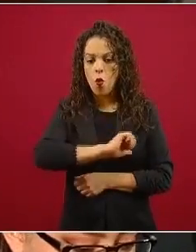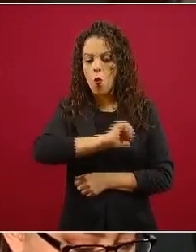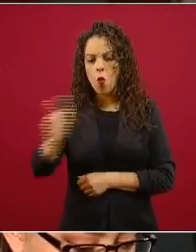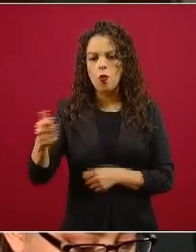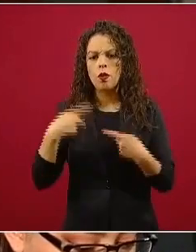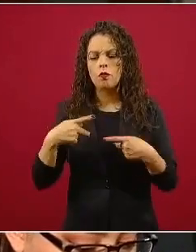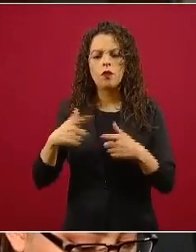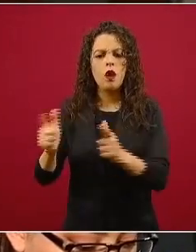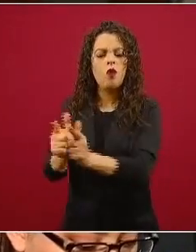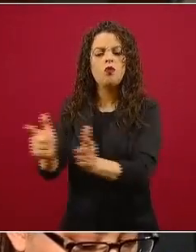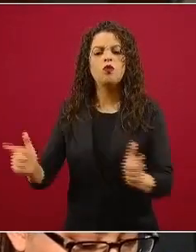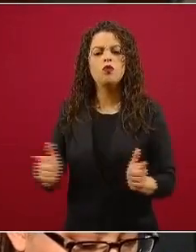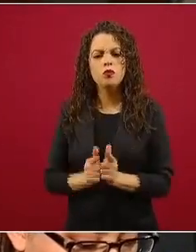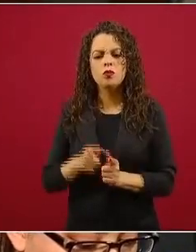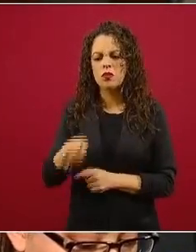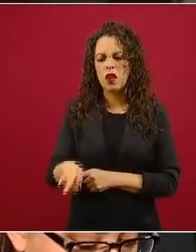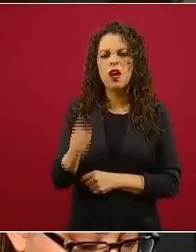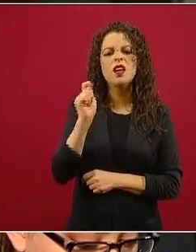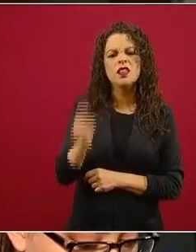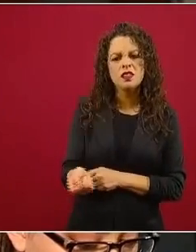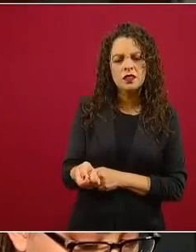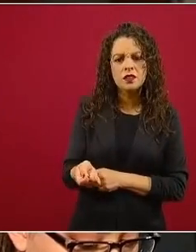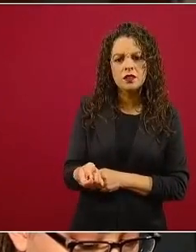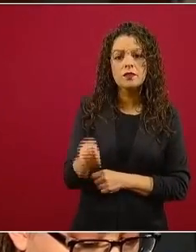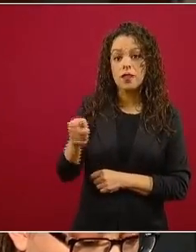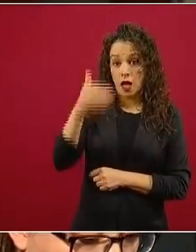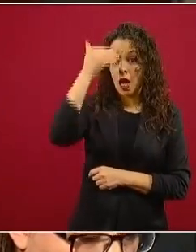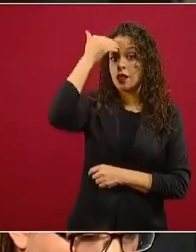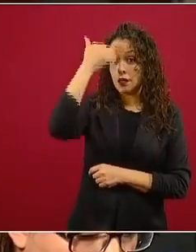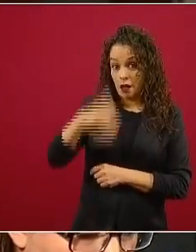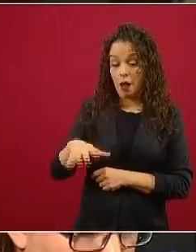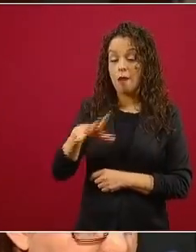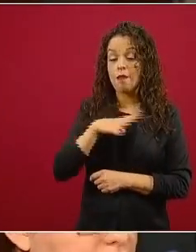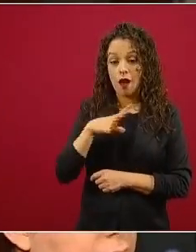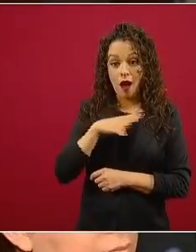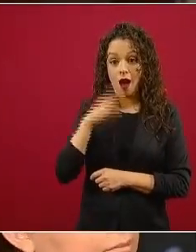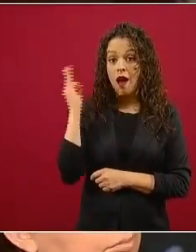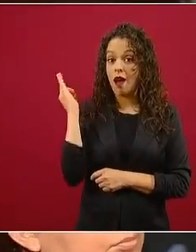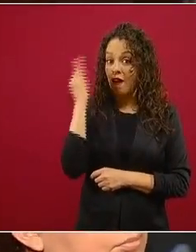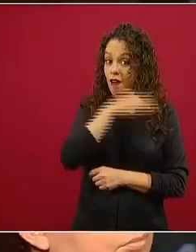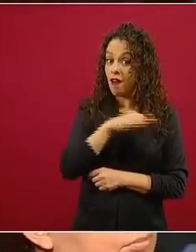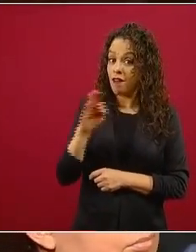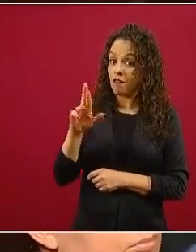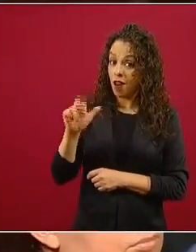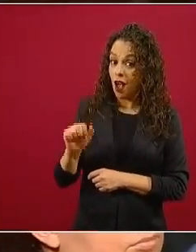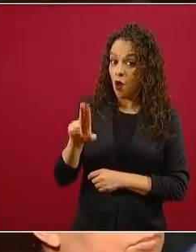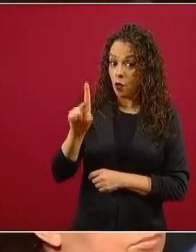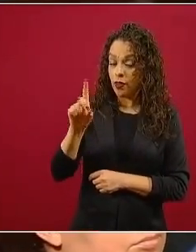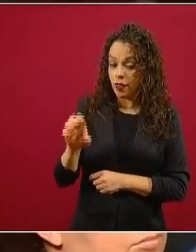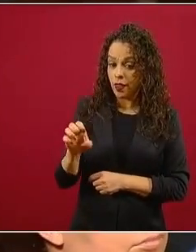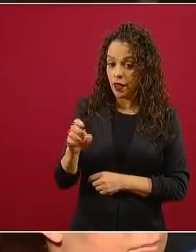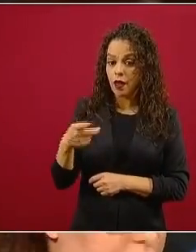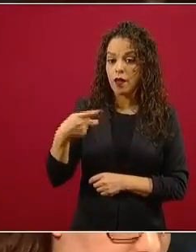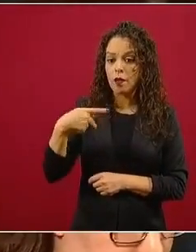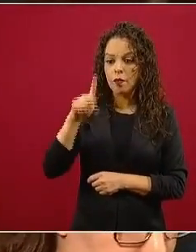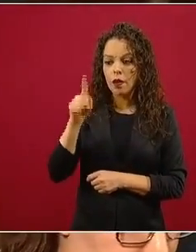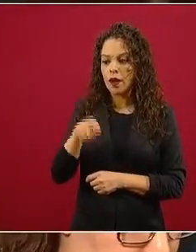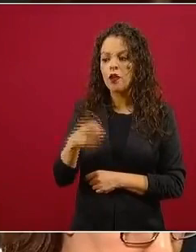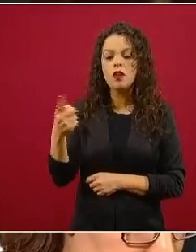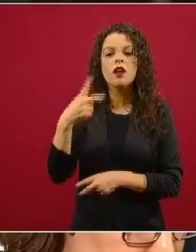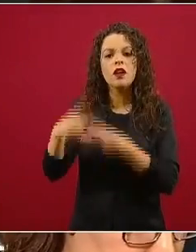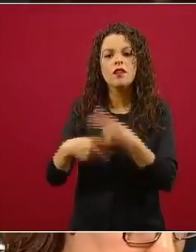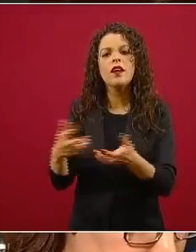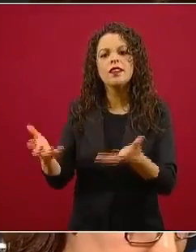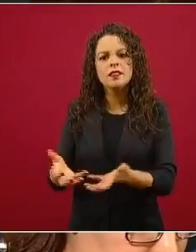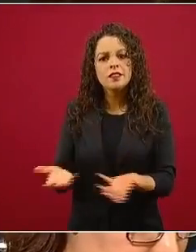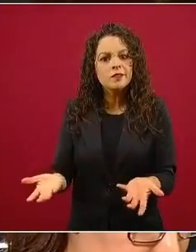son quienes sí sabían que había fraude y colaboraron. ¿Qué se va a hacer en ese caso? Y más